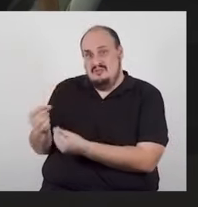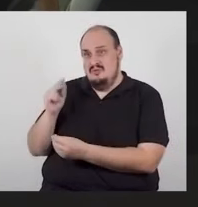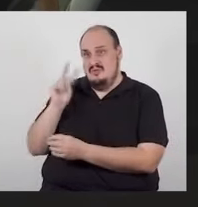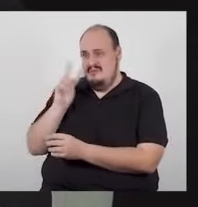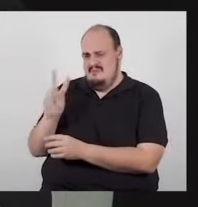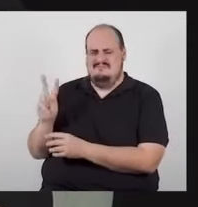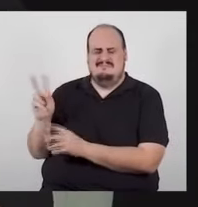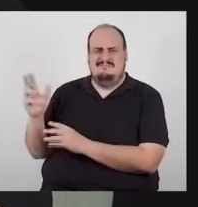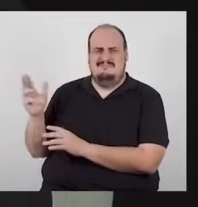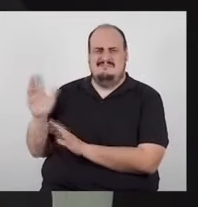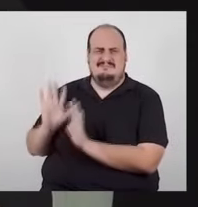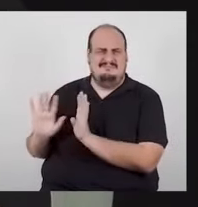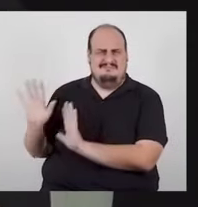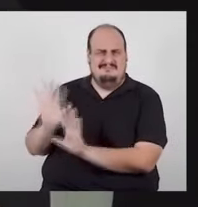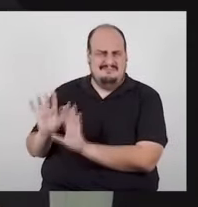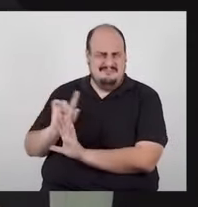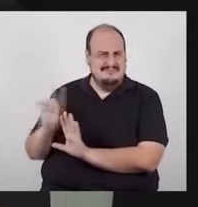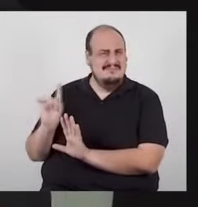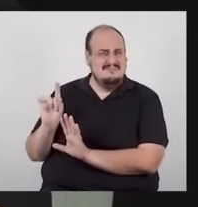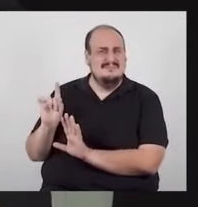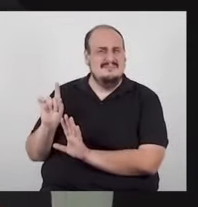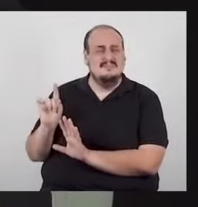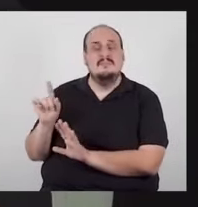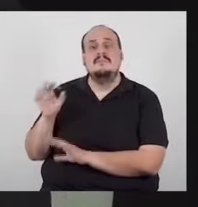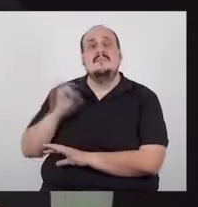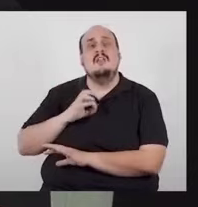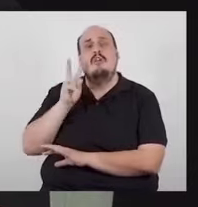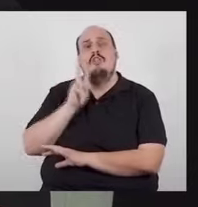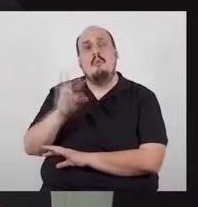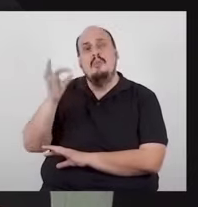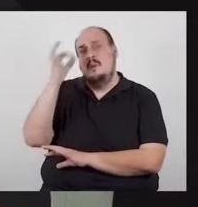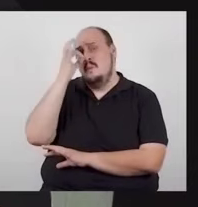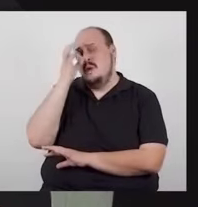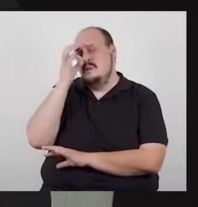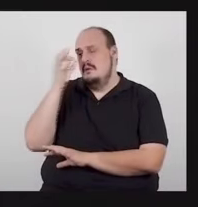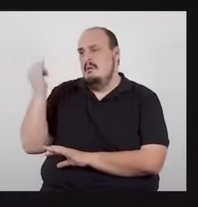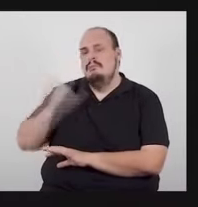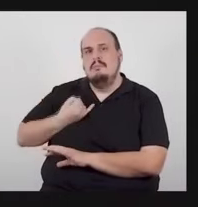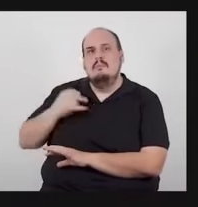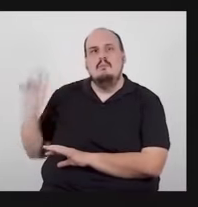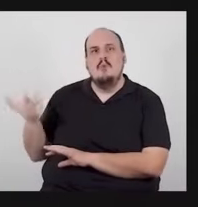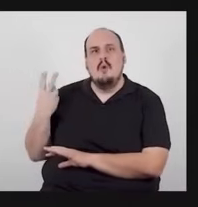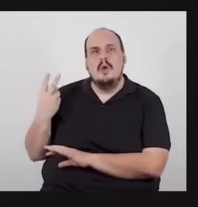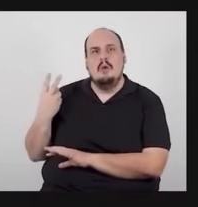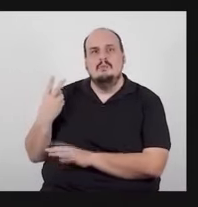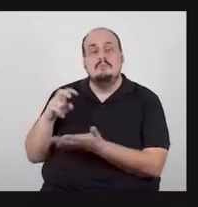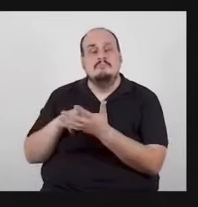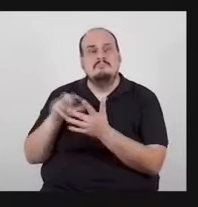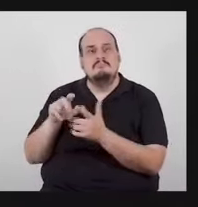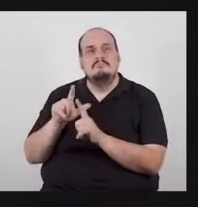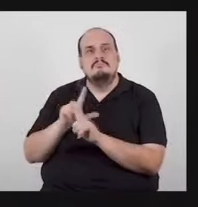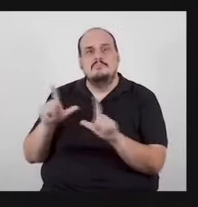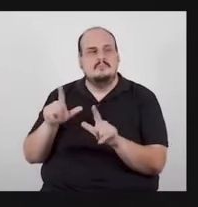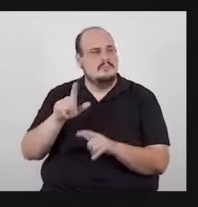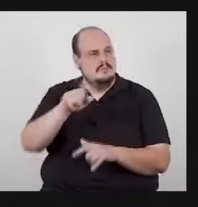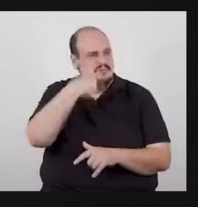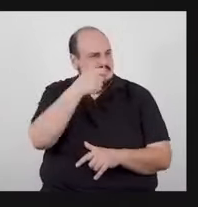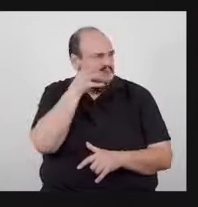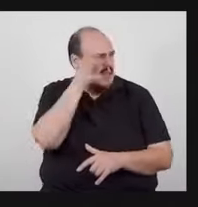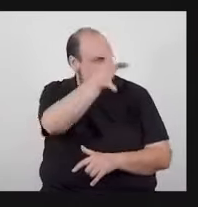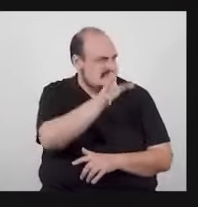problema. Y en el 2020 me enteré que se murió, me enteré por las noticias que se murió. Sobre dosis o algo